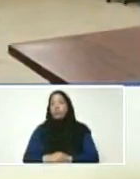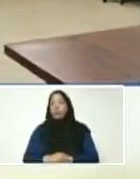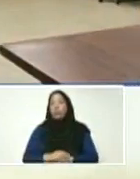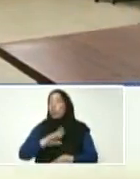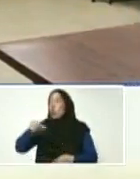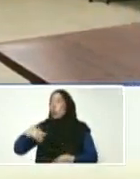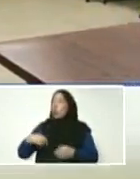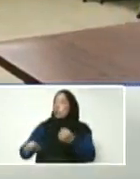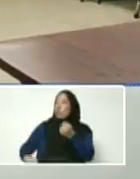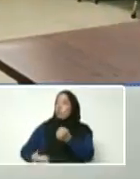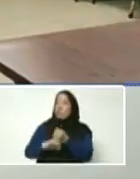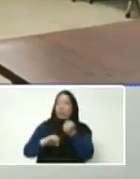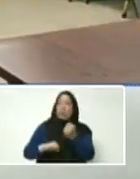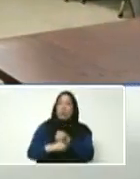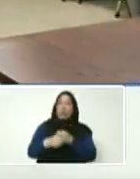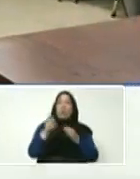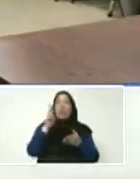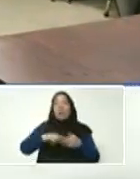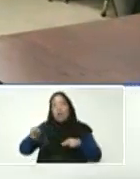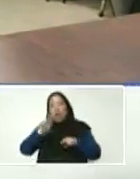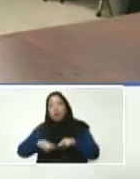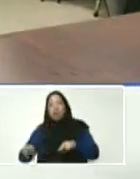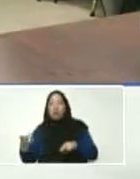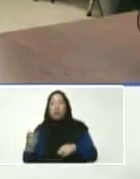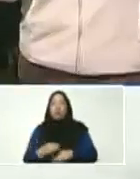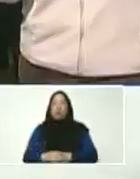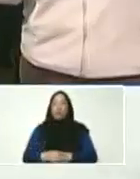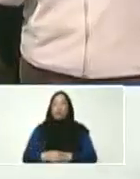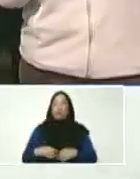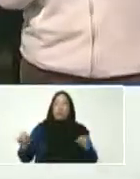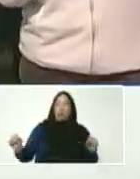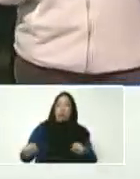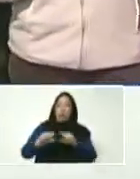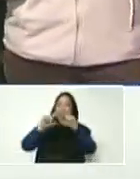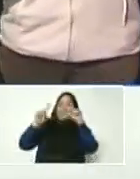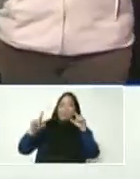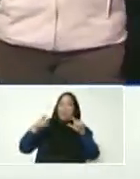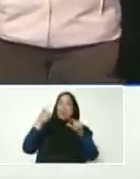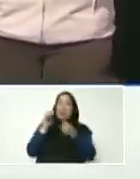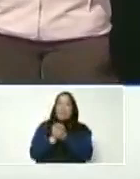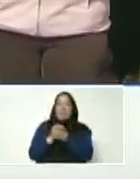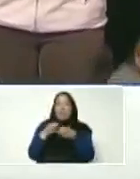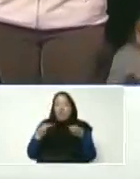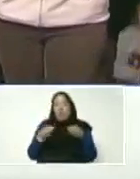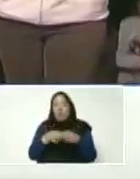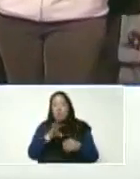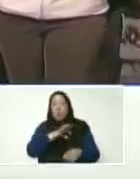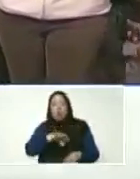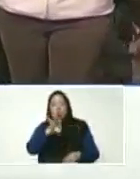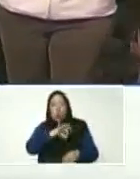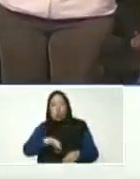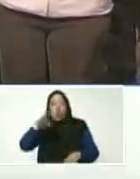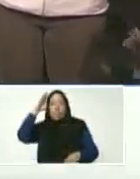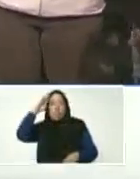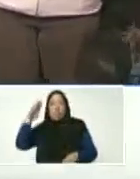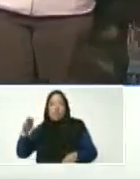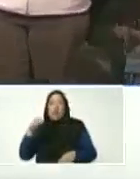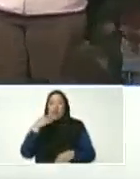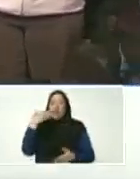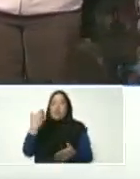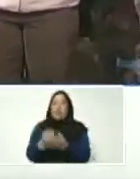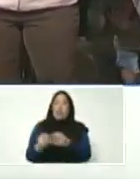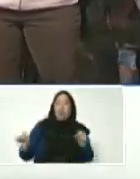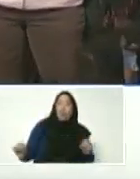por nosotros y nuestros niños. Ese es el milagro de las Bricomiles, mi comandante. El milagro de